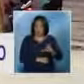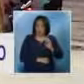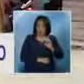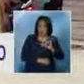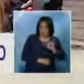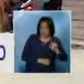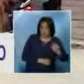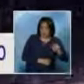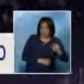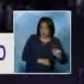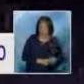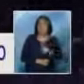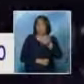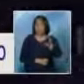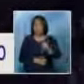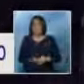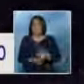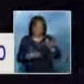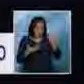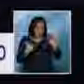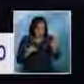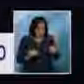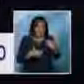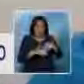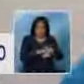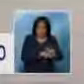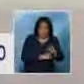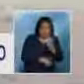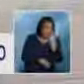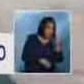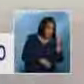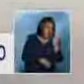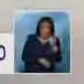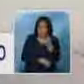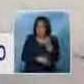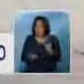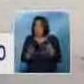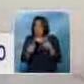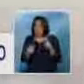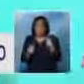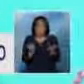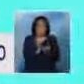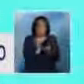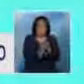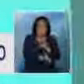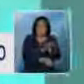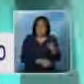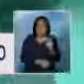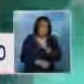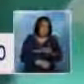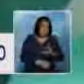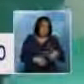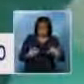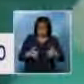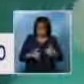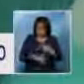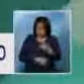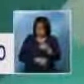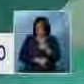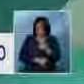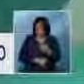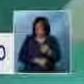en pamplona alta vamos a ingresar para ver cómo está la situación de este colegio a ver los niños pueden jugar